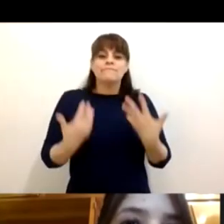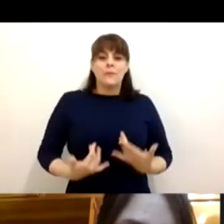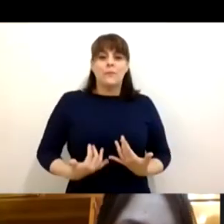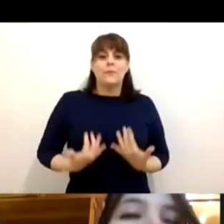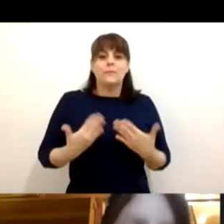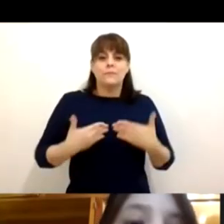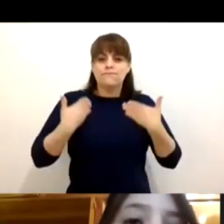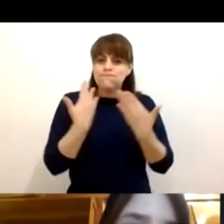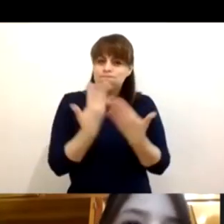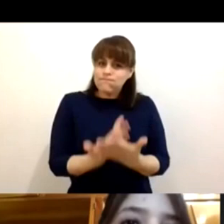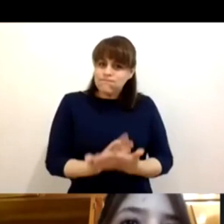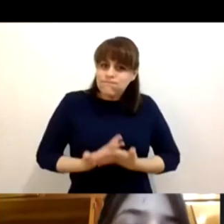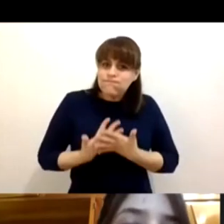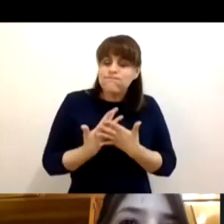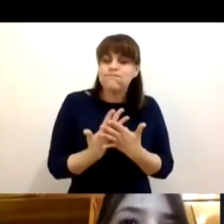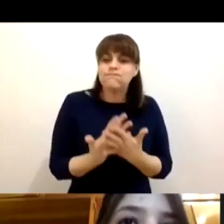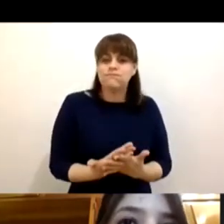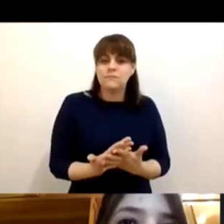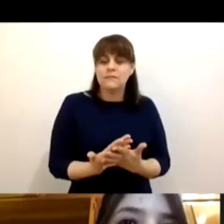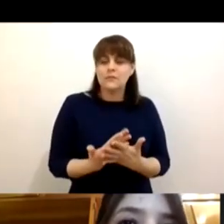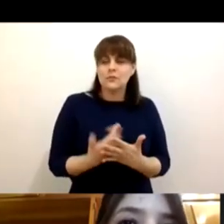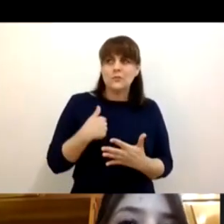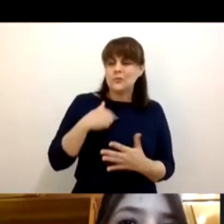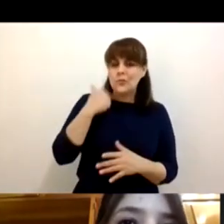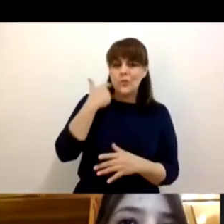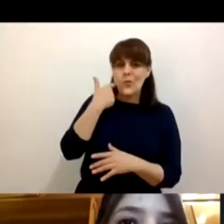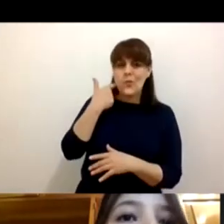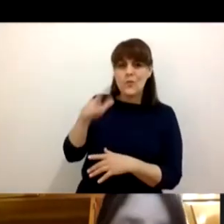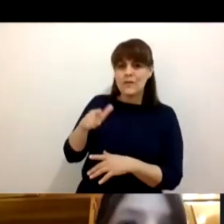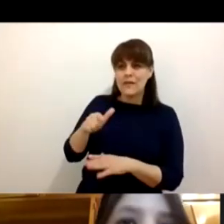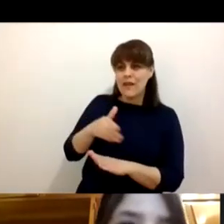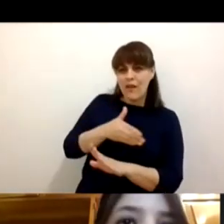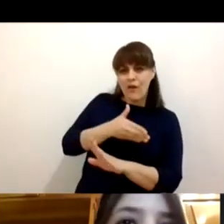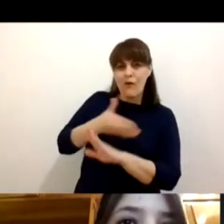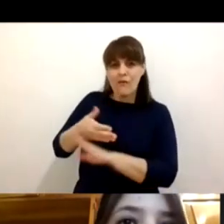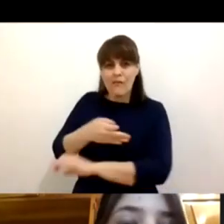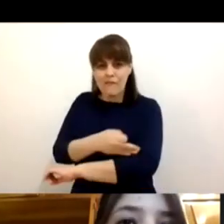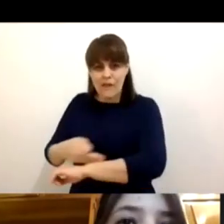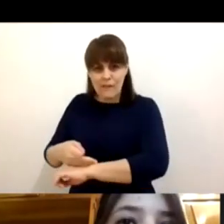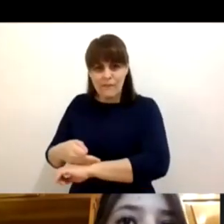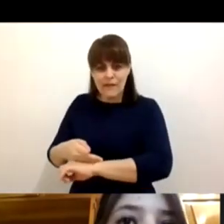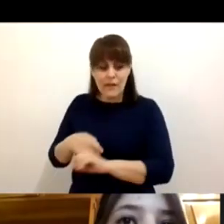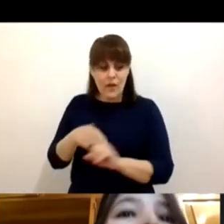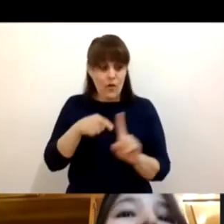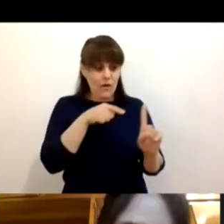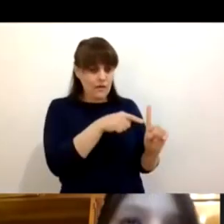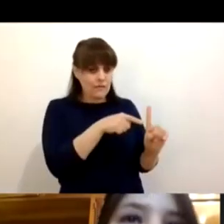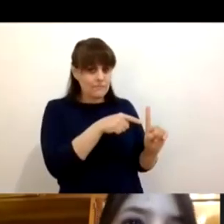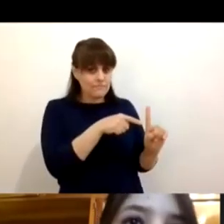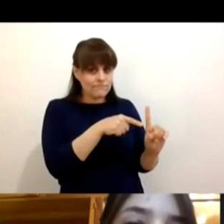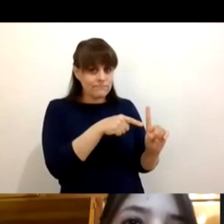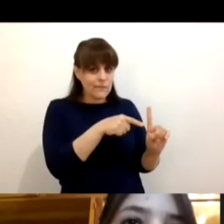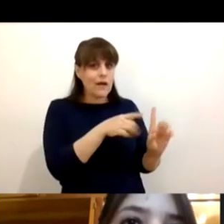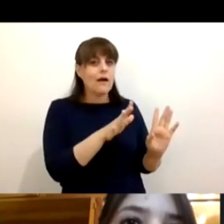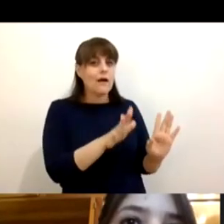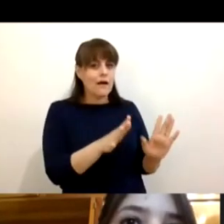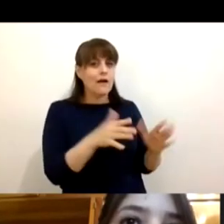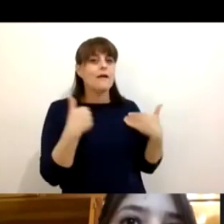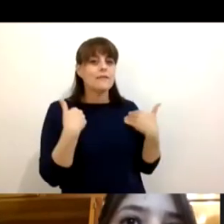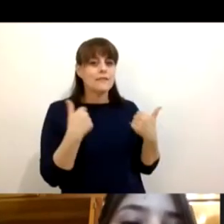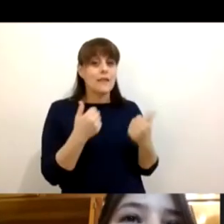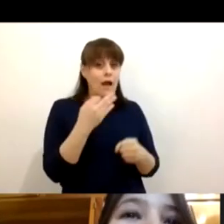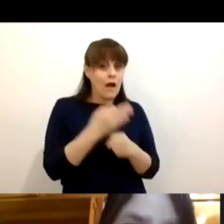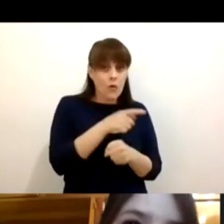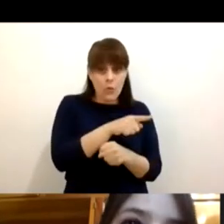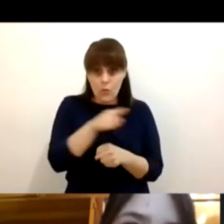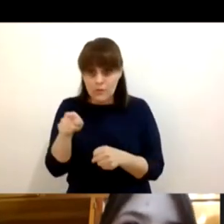amado. Entonces, eso quizá no existe en todos los casos, pero bueno, eso lo dejo un poco para los especialistas y los que saben de este tema. Quien